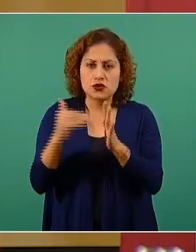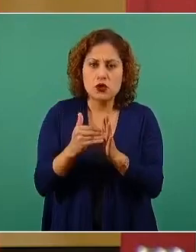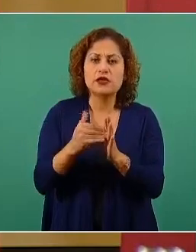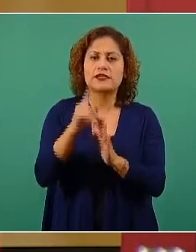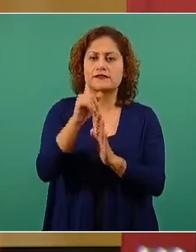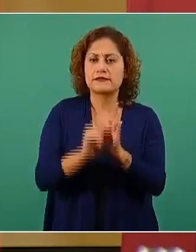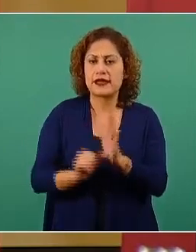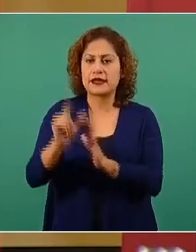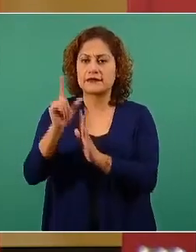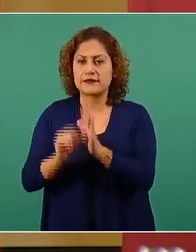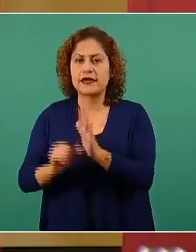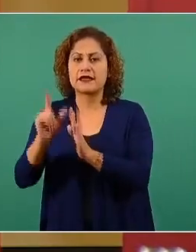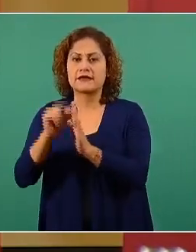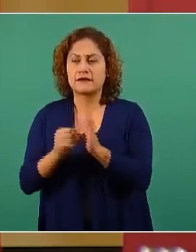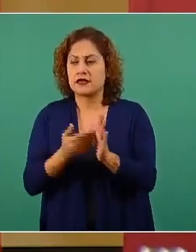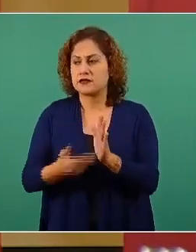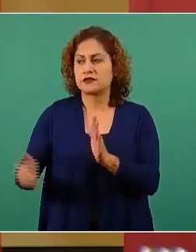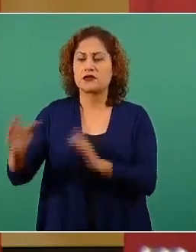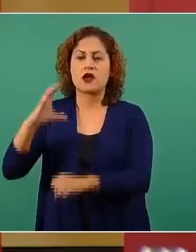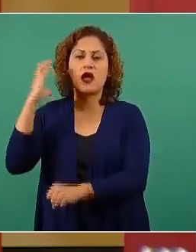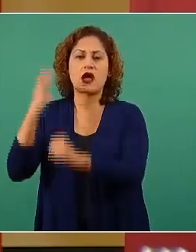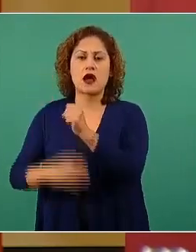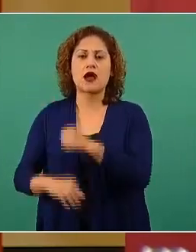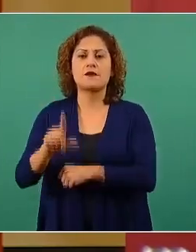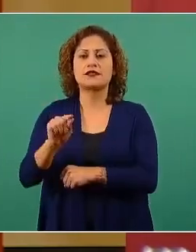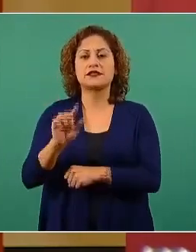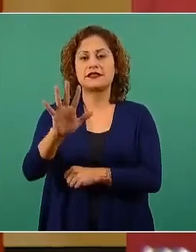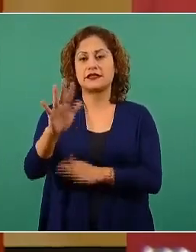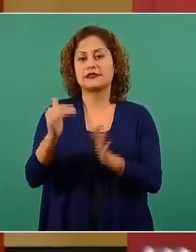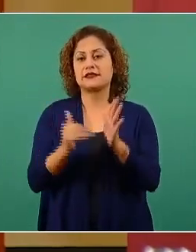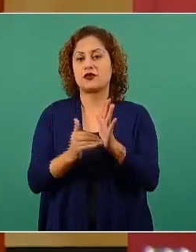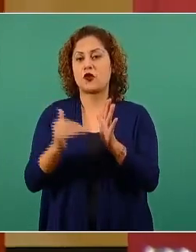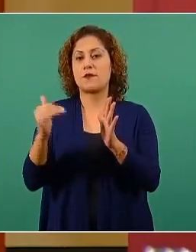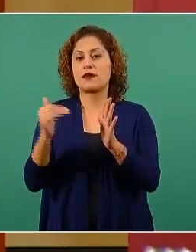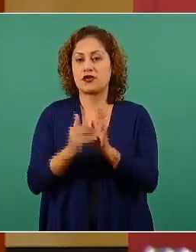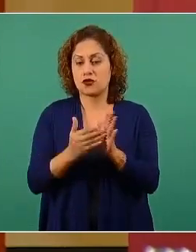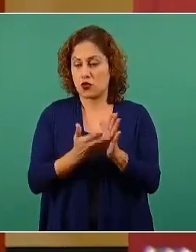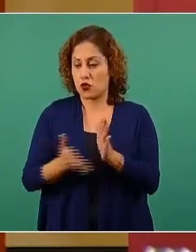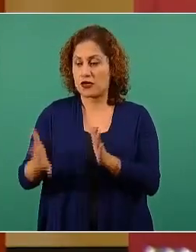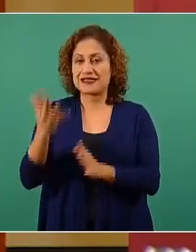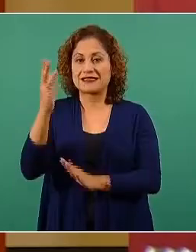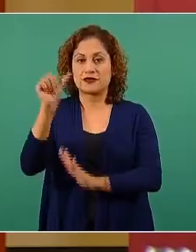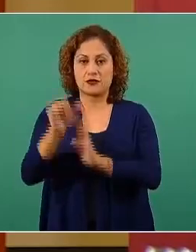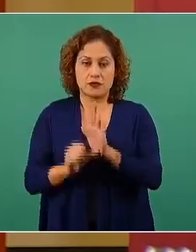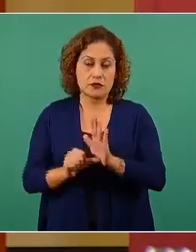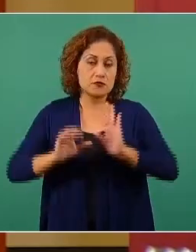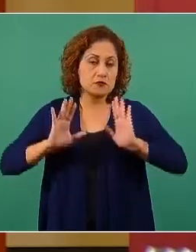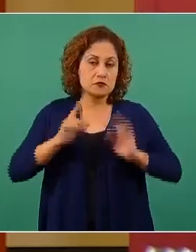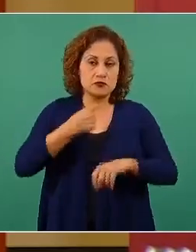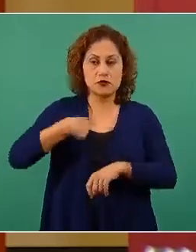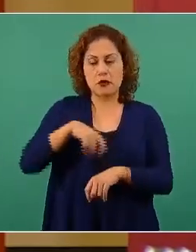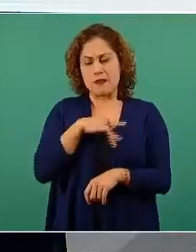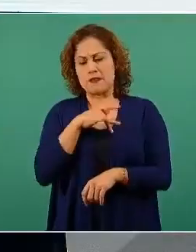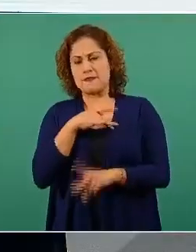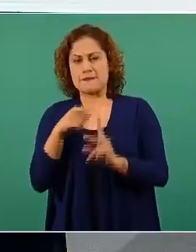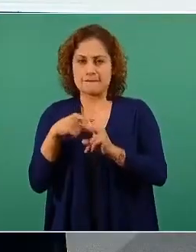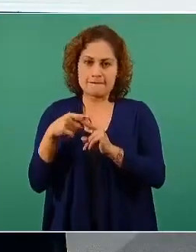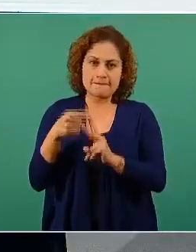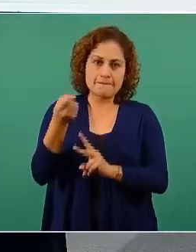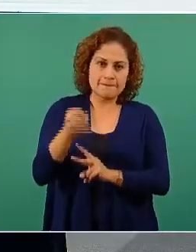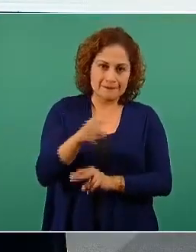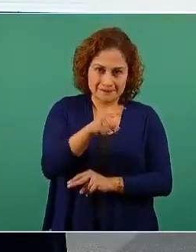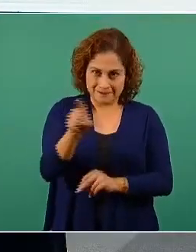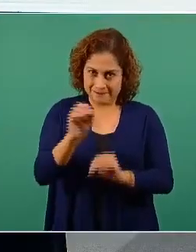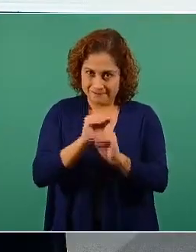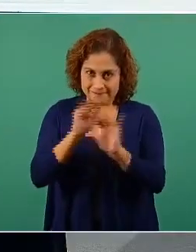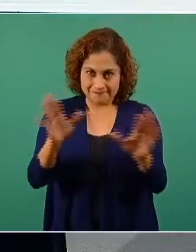luego ya llegar hasta los 75 millones en los 5 meses. Ese es el cálculo en términos generales para que quede claro cómo se opera.